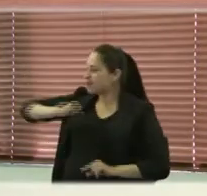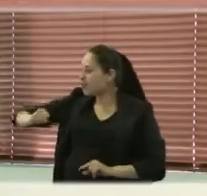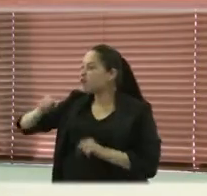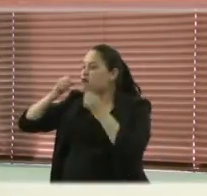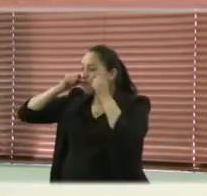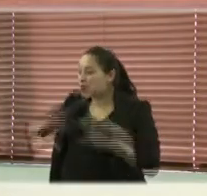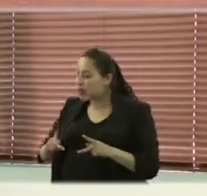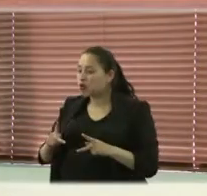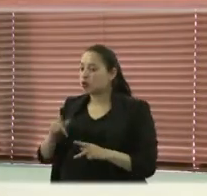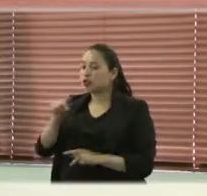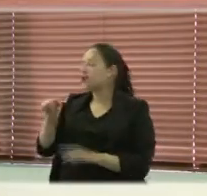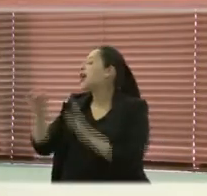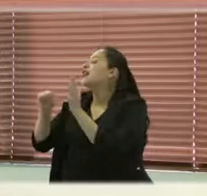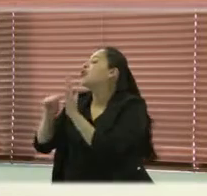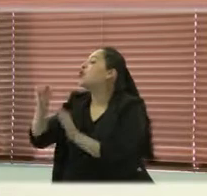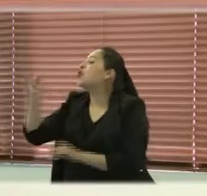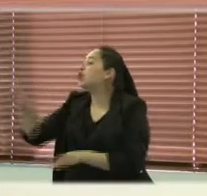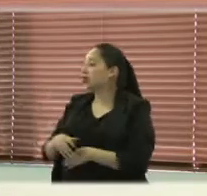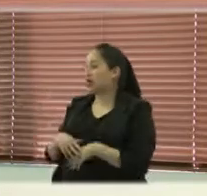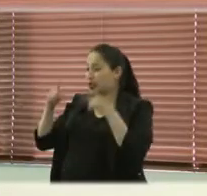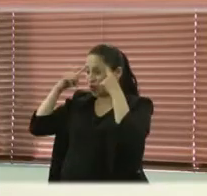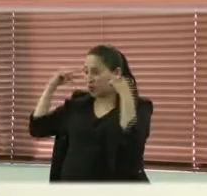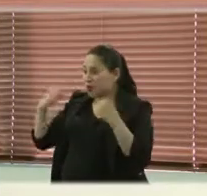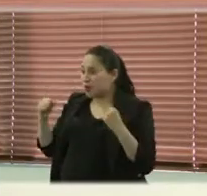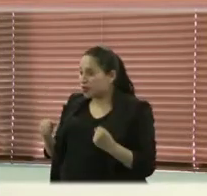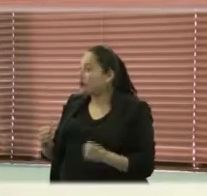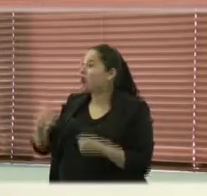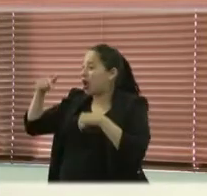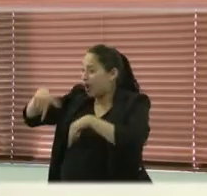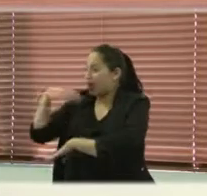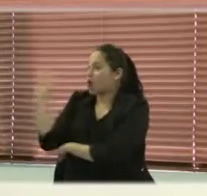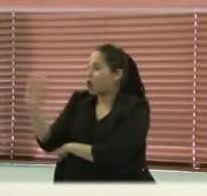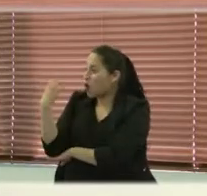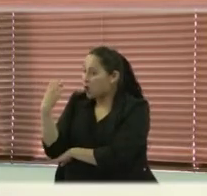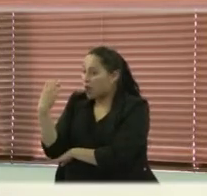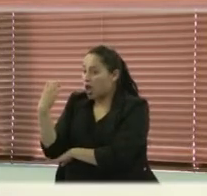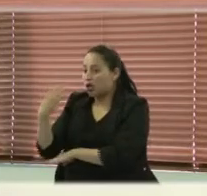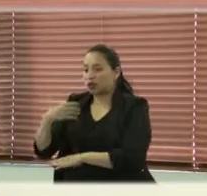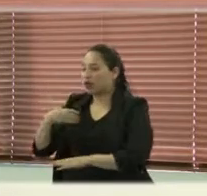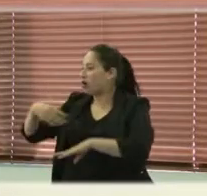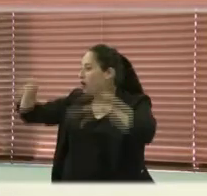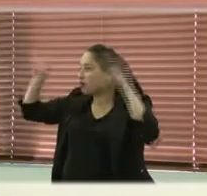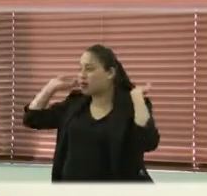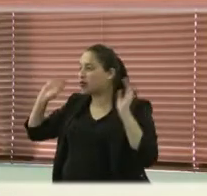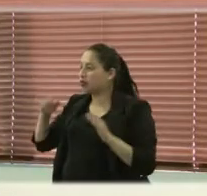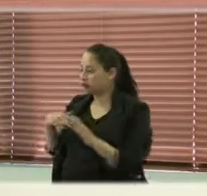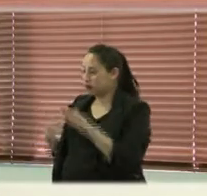de ese artículo y es una preocupación sentida aquí en Colombia por las organizaciones incluyanlo